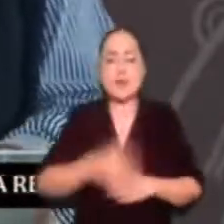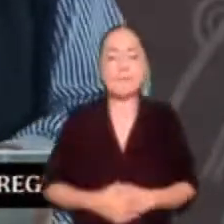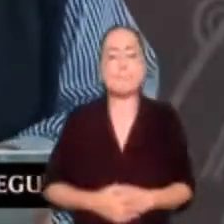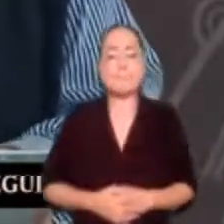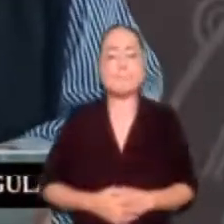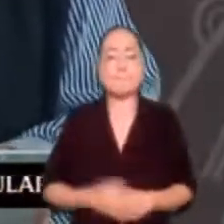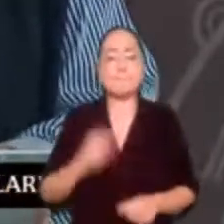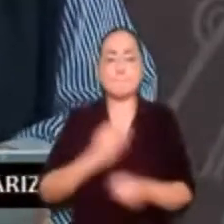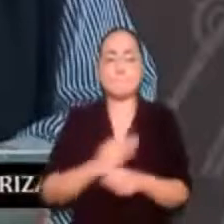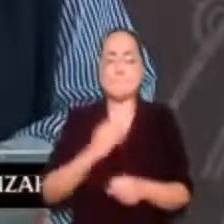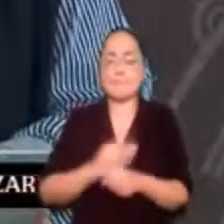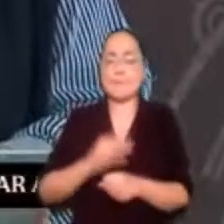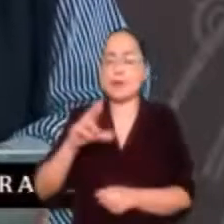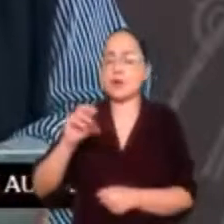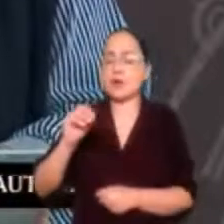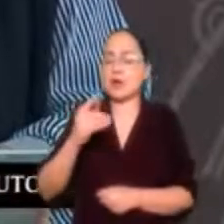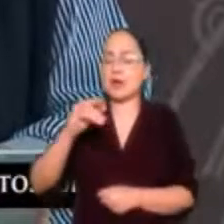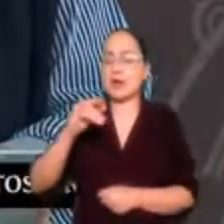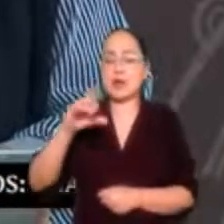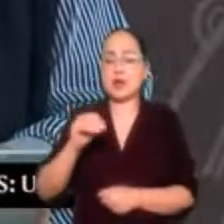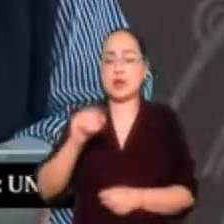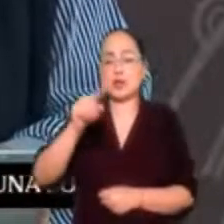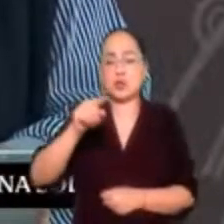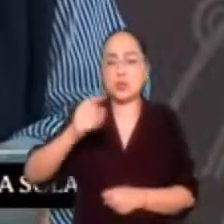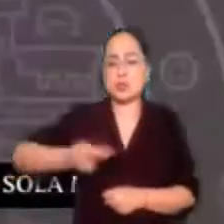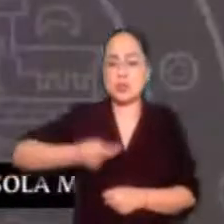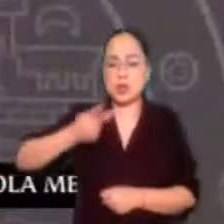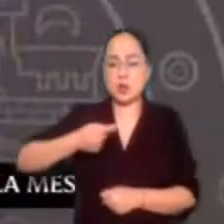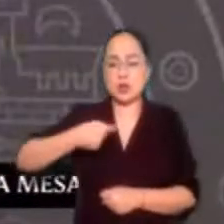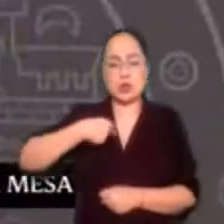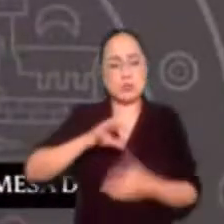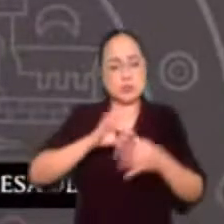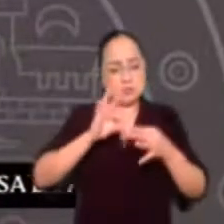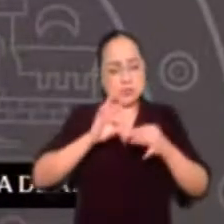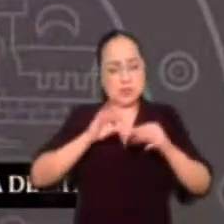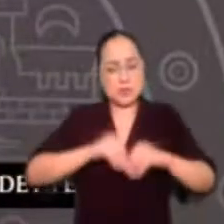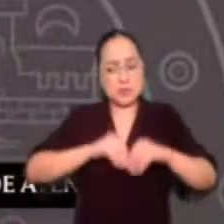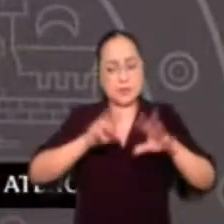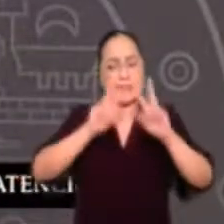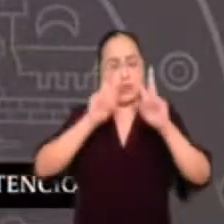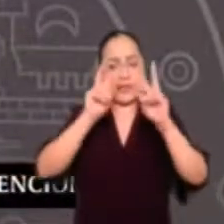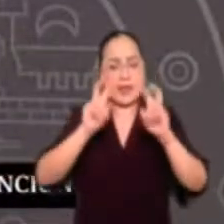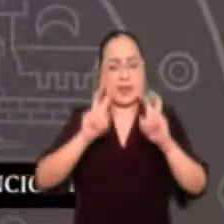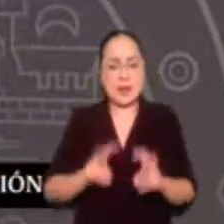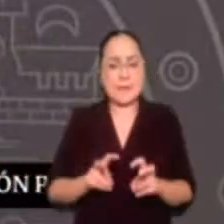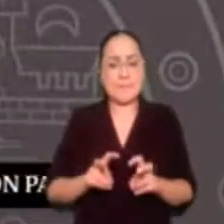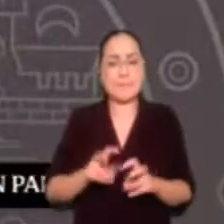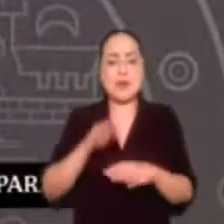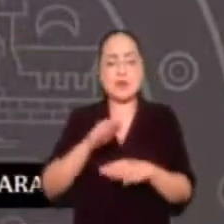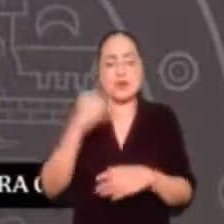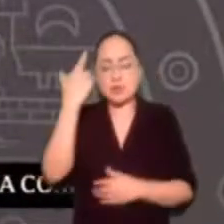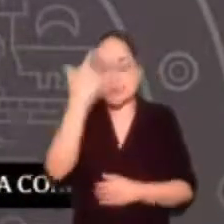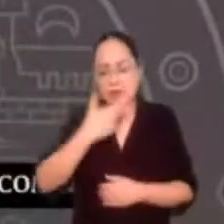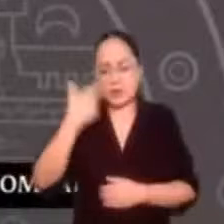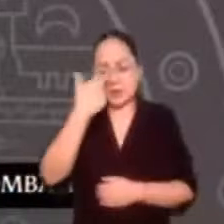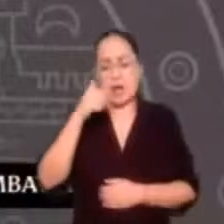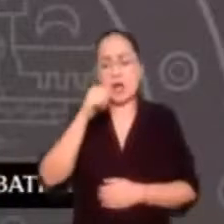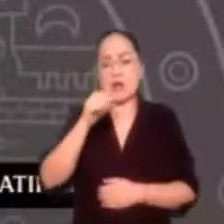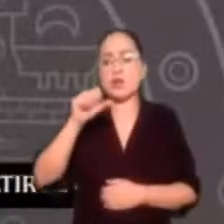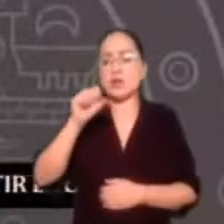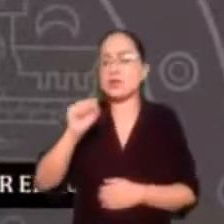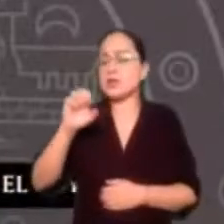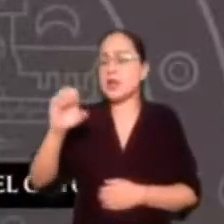tu pregunta, les informé de estos temas de la auditoría y junto con